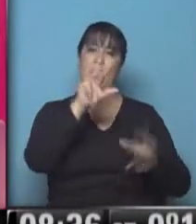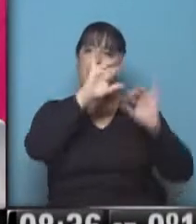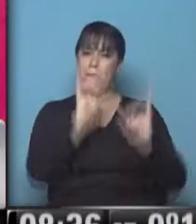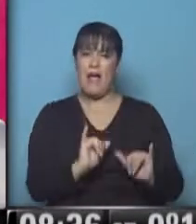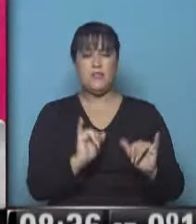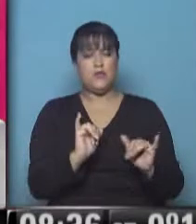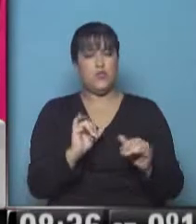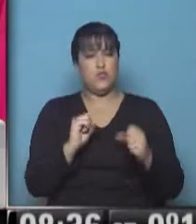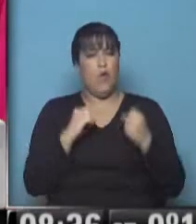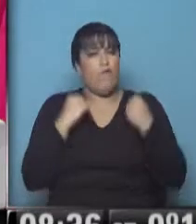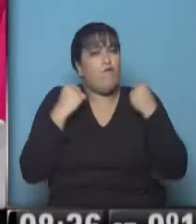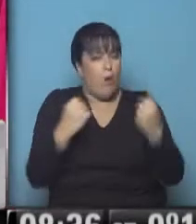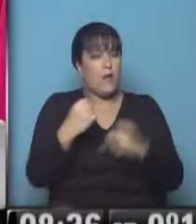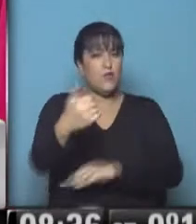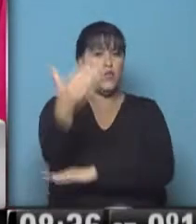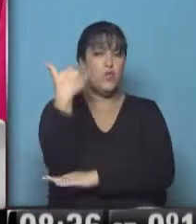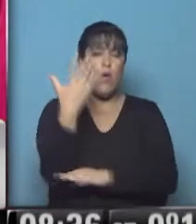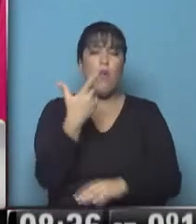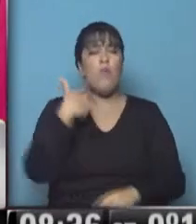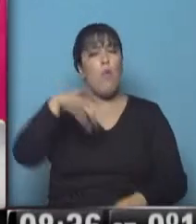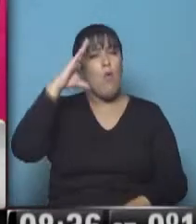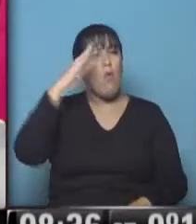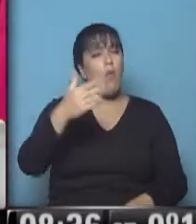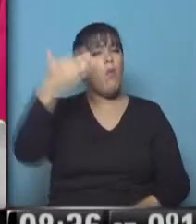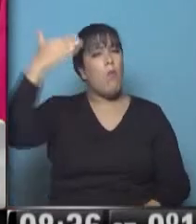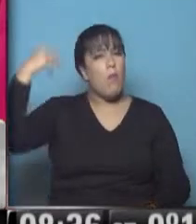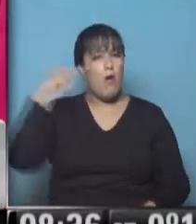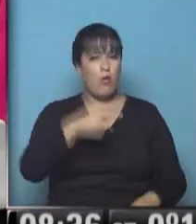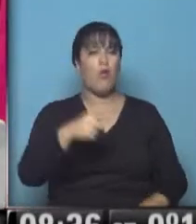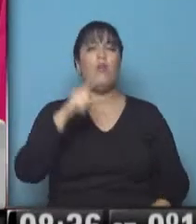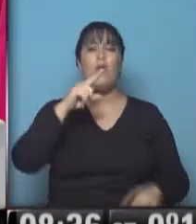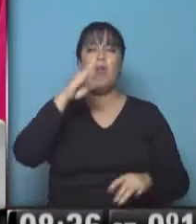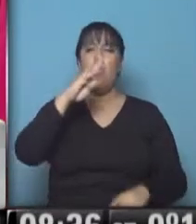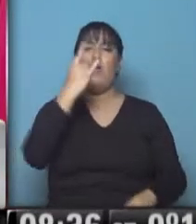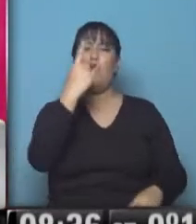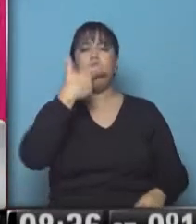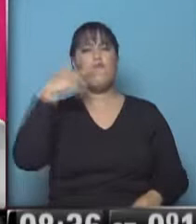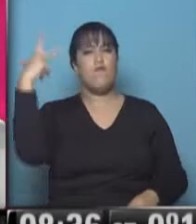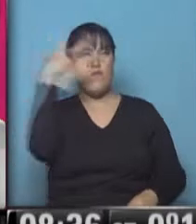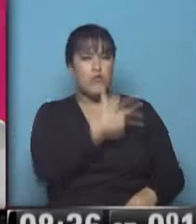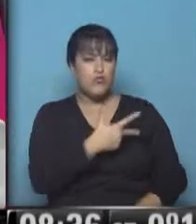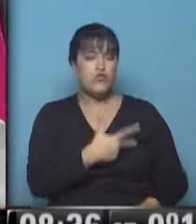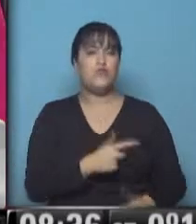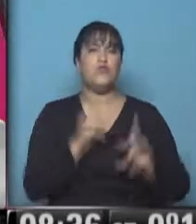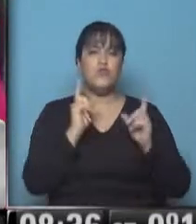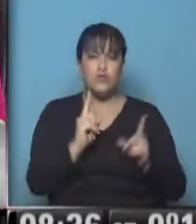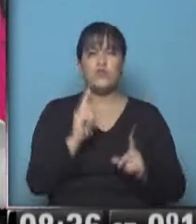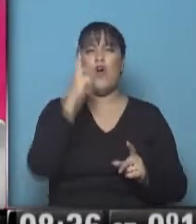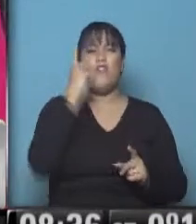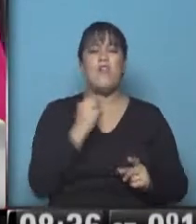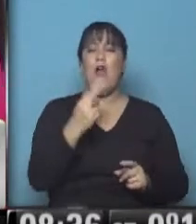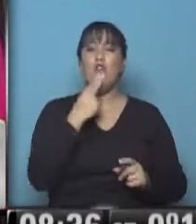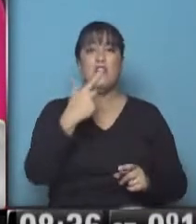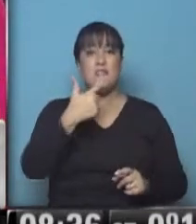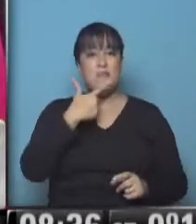imperialista me hizo acordar mucho a las palabras de george w.bush el día justamente el 11 de septiembre don dijo